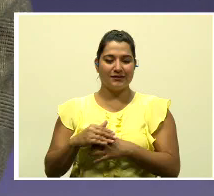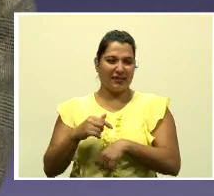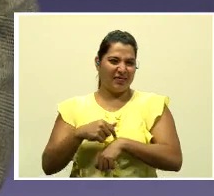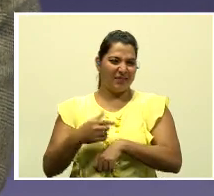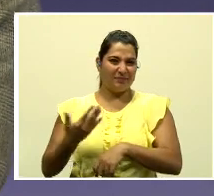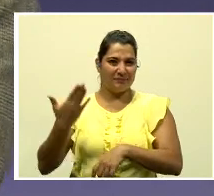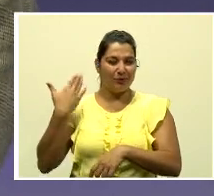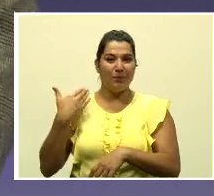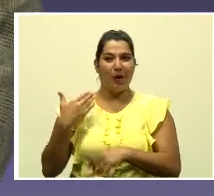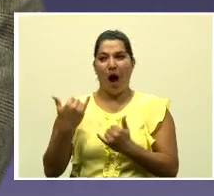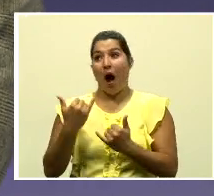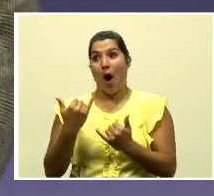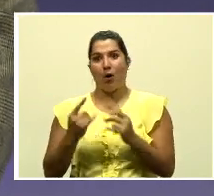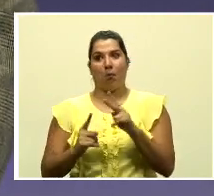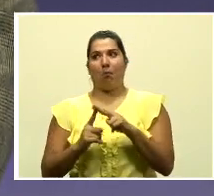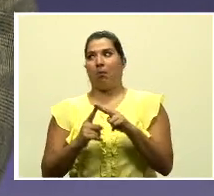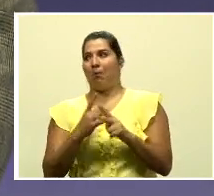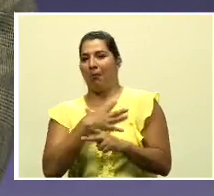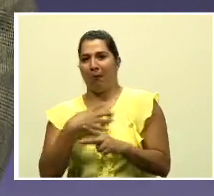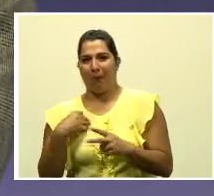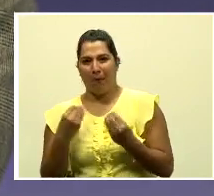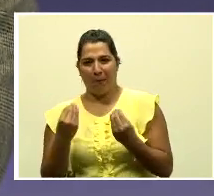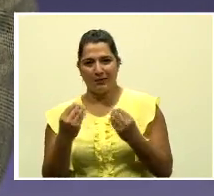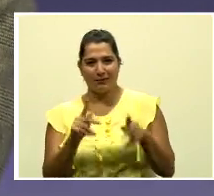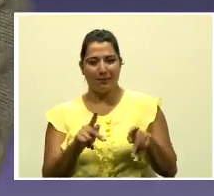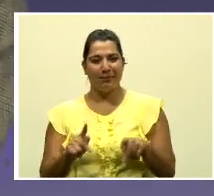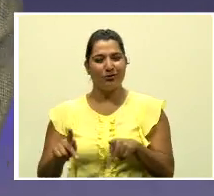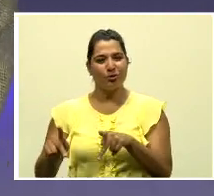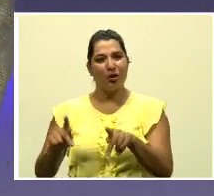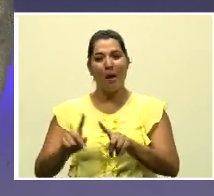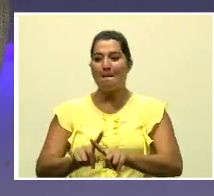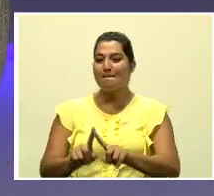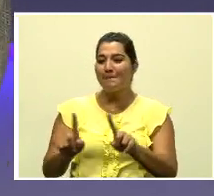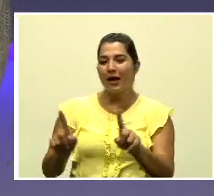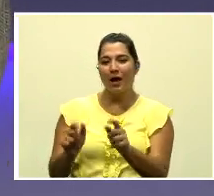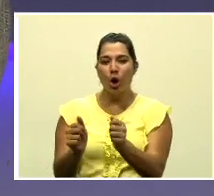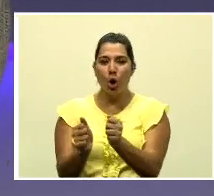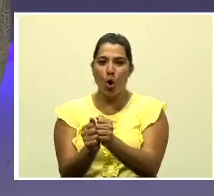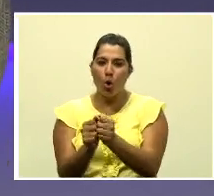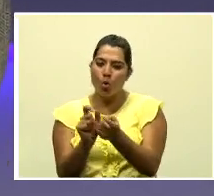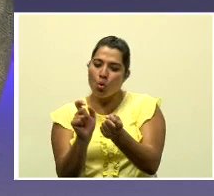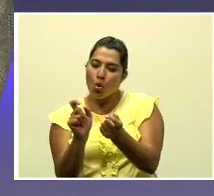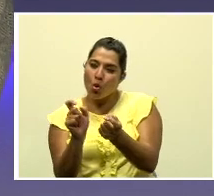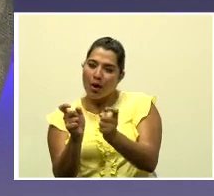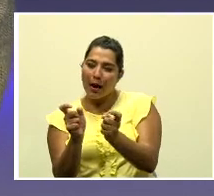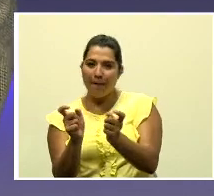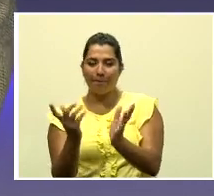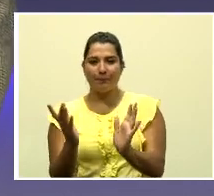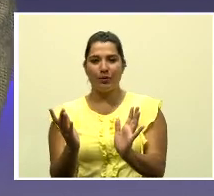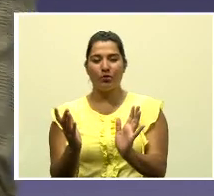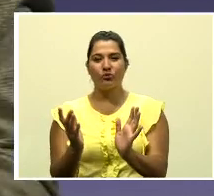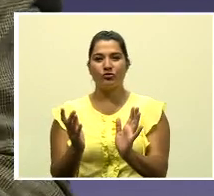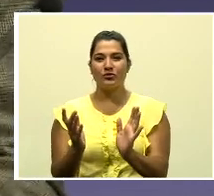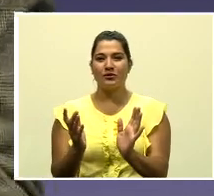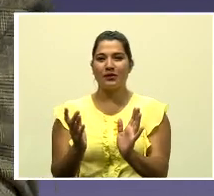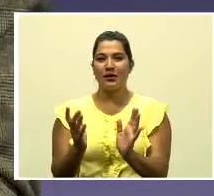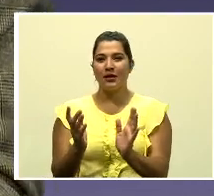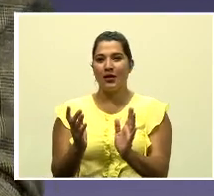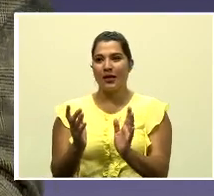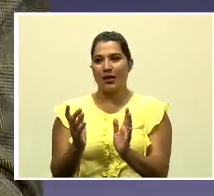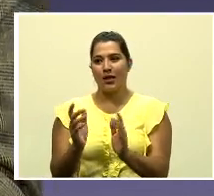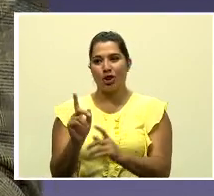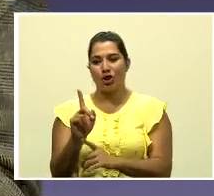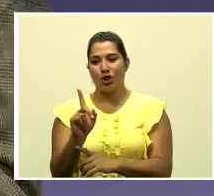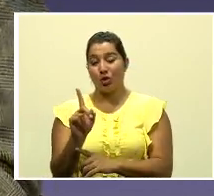épocas, pero de repente con unas cualidades que no son repetibles